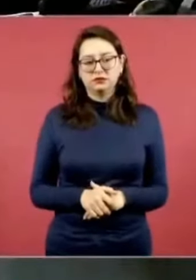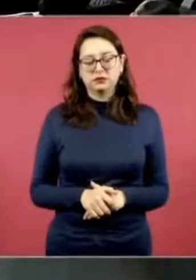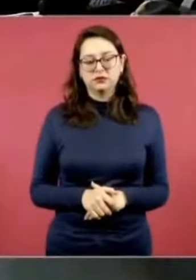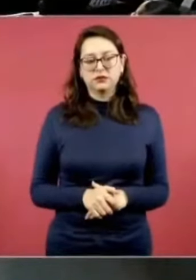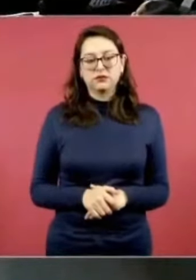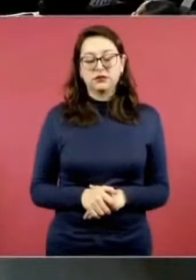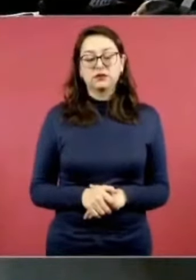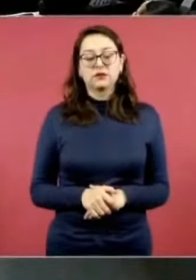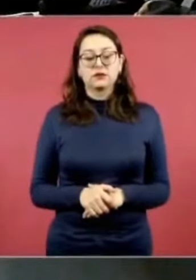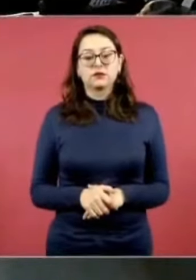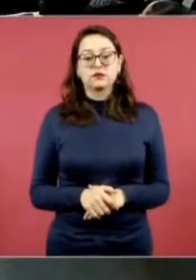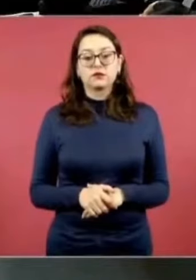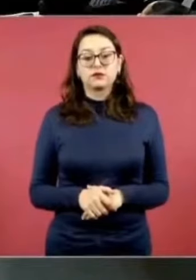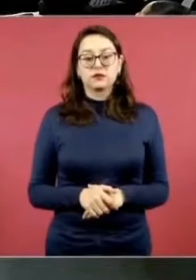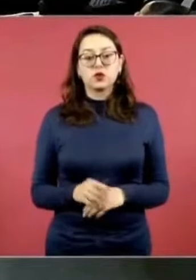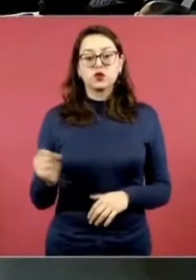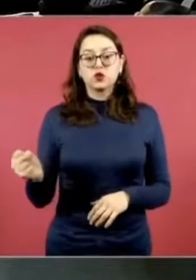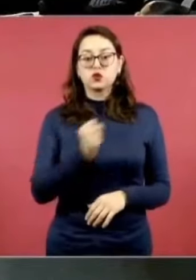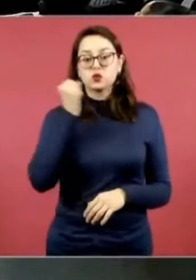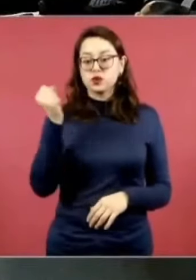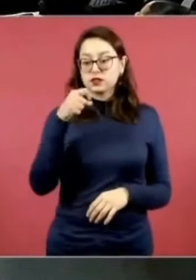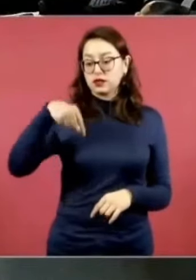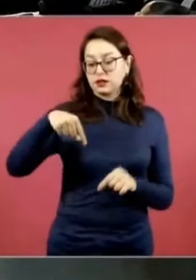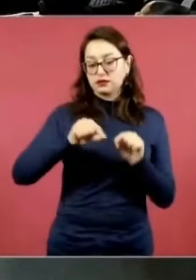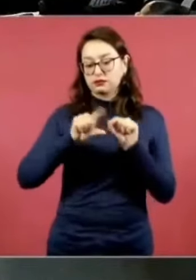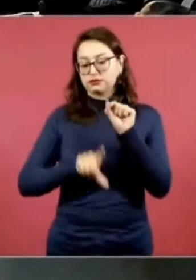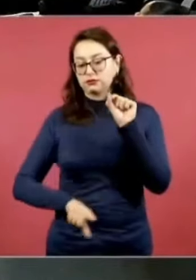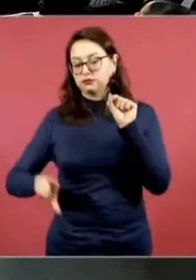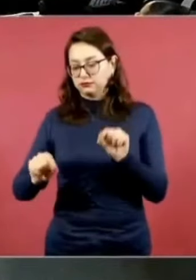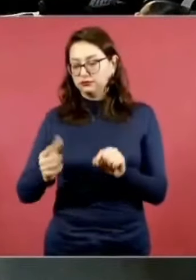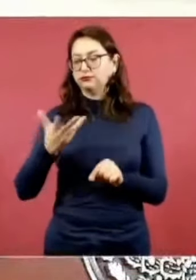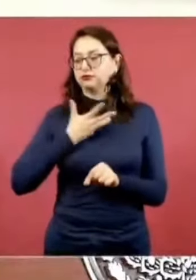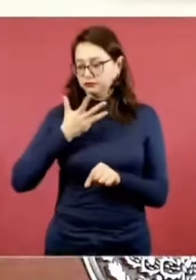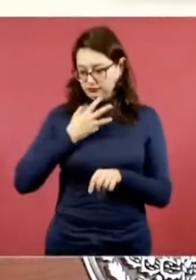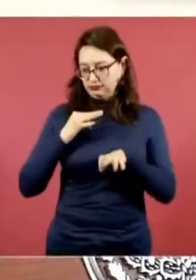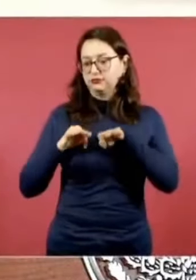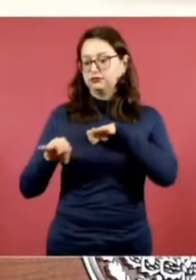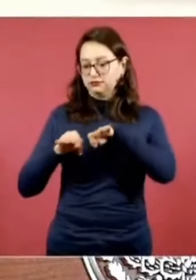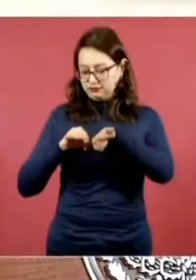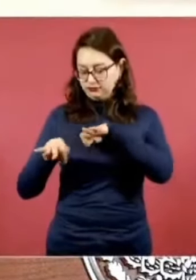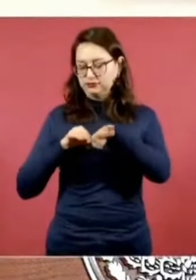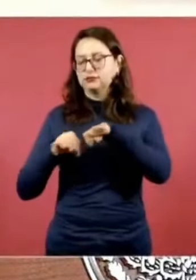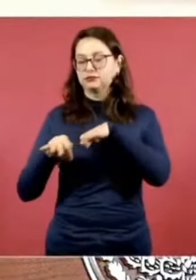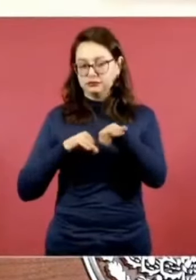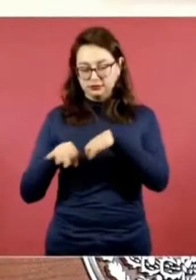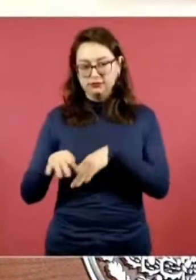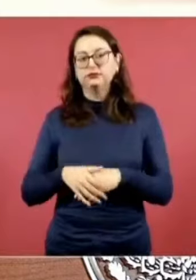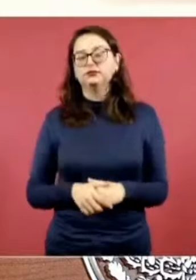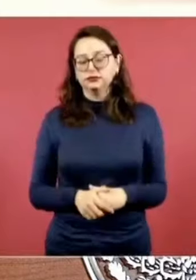Nosotros no tenemos, afortunadamente, ese problema. En México